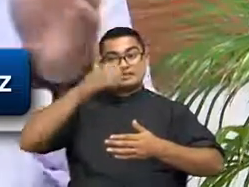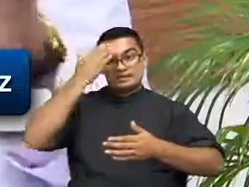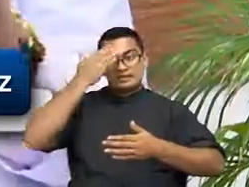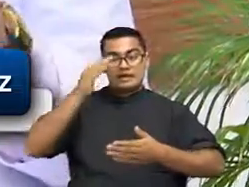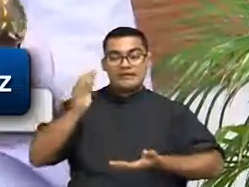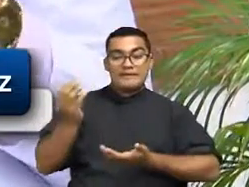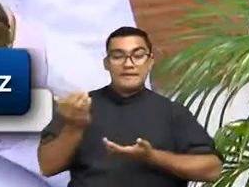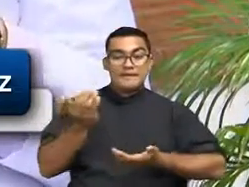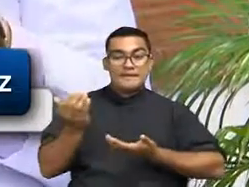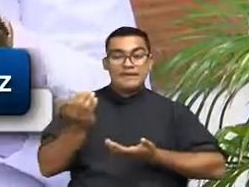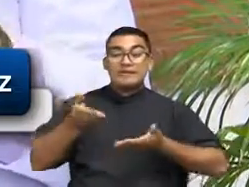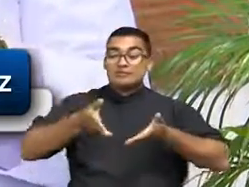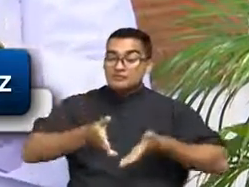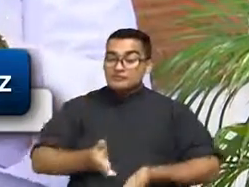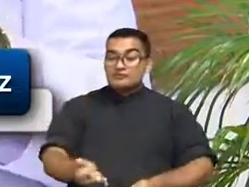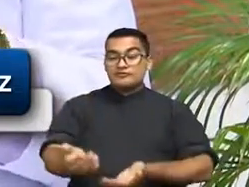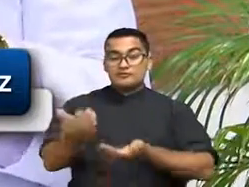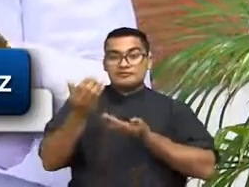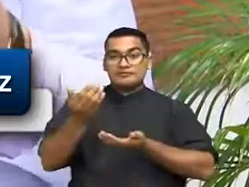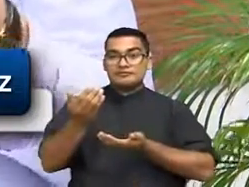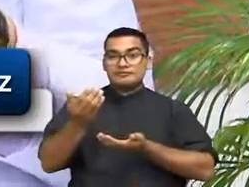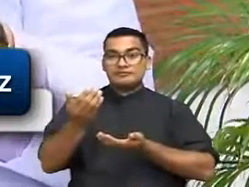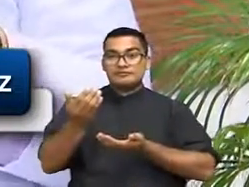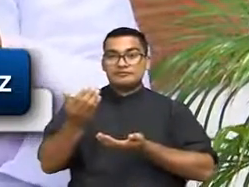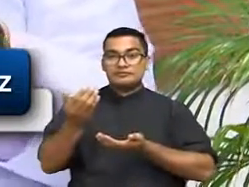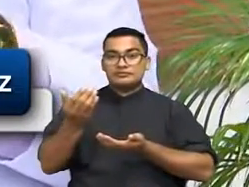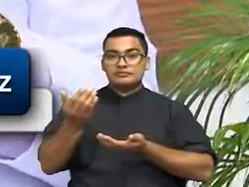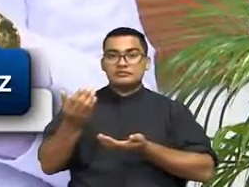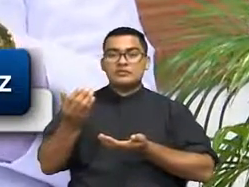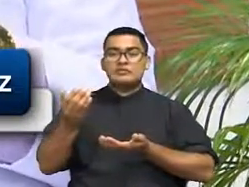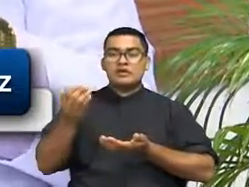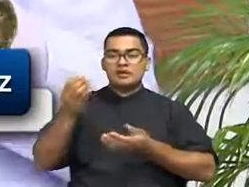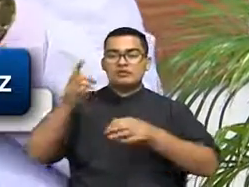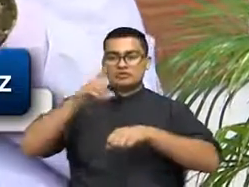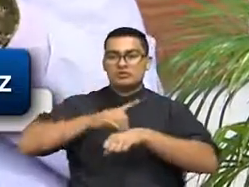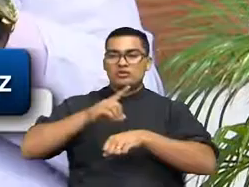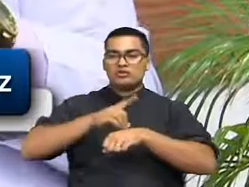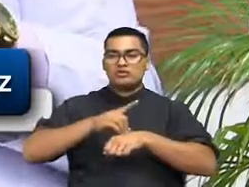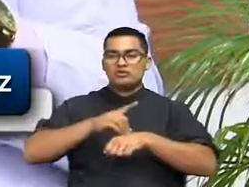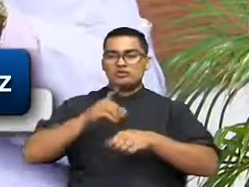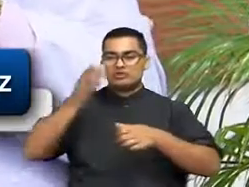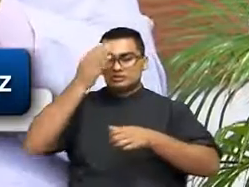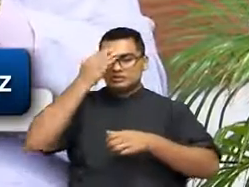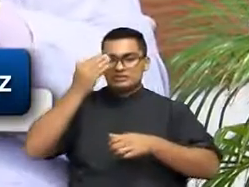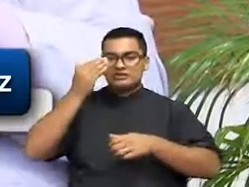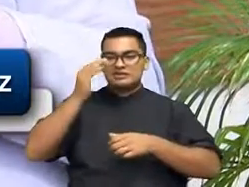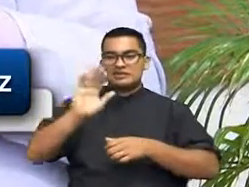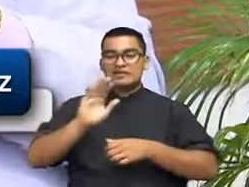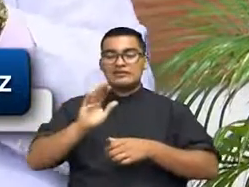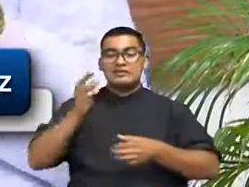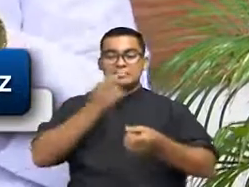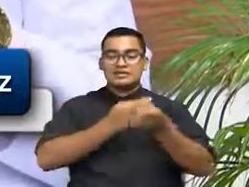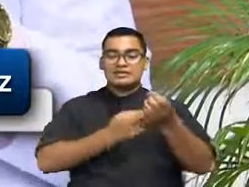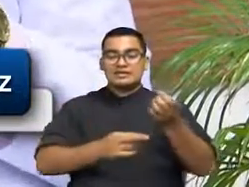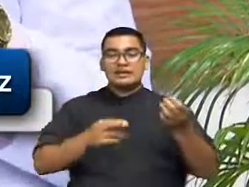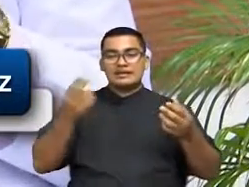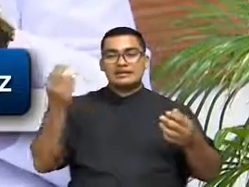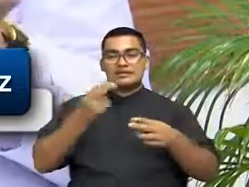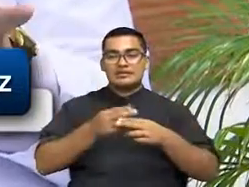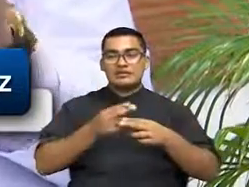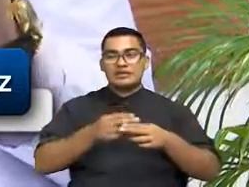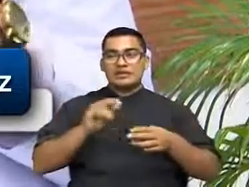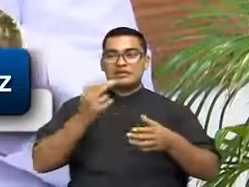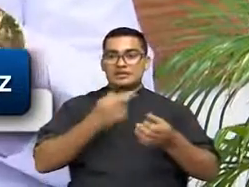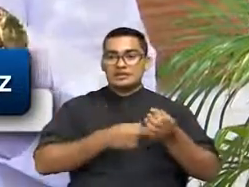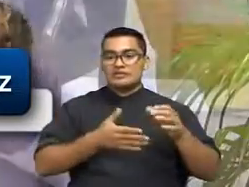niño, cuando nace, lo tipificamos. Igual nosotros como pediatras sacamos, tipificar es saber qué tipo de sangre es. Una muestra de sangre.